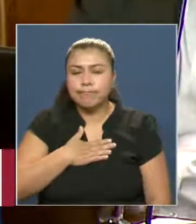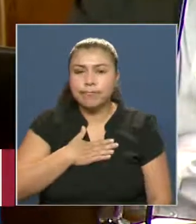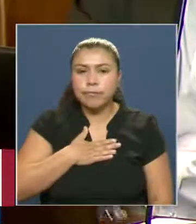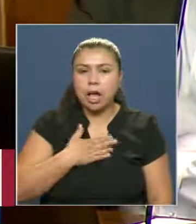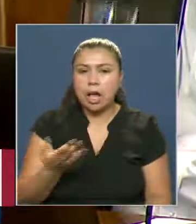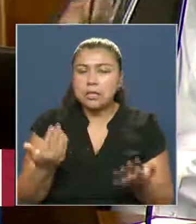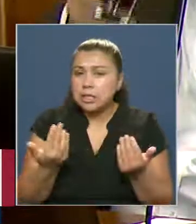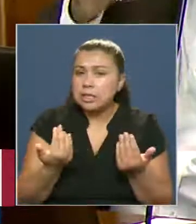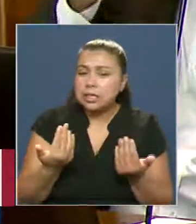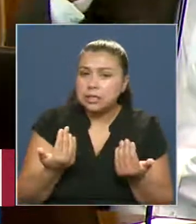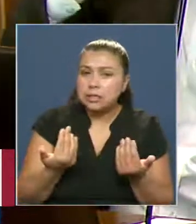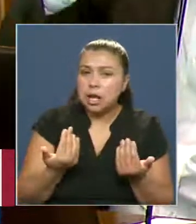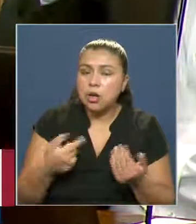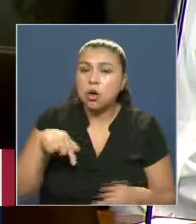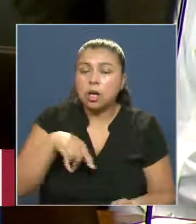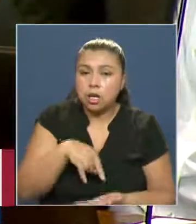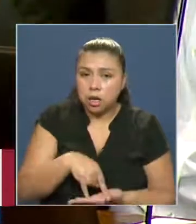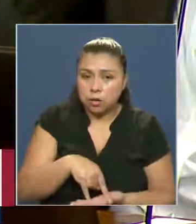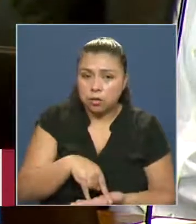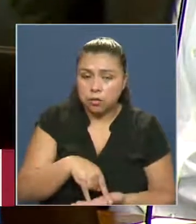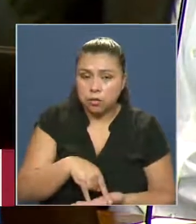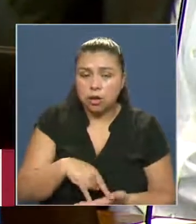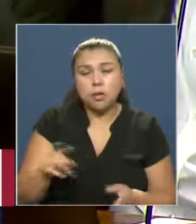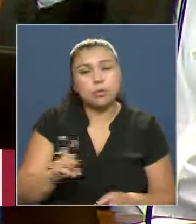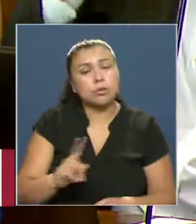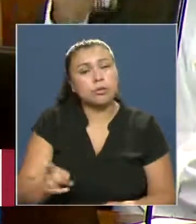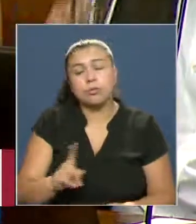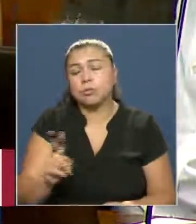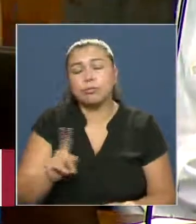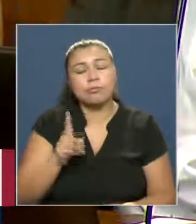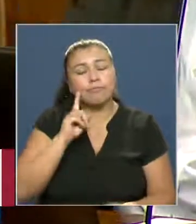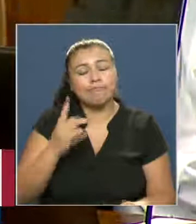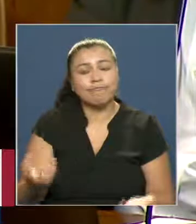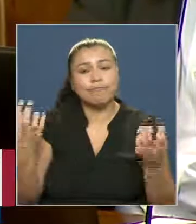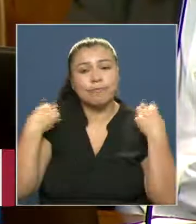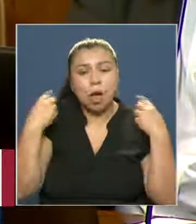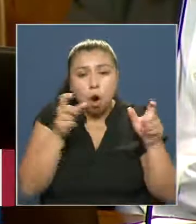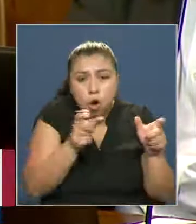necesario, si bien este Parlamento no tiene la facultad de poder